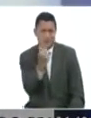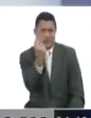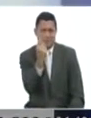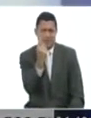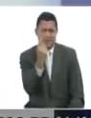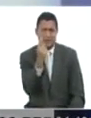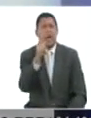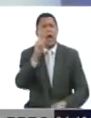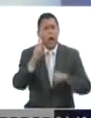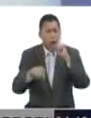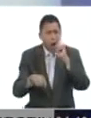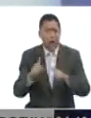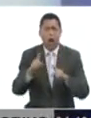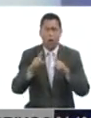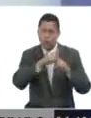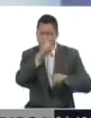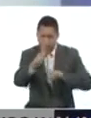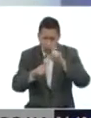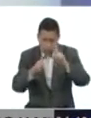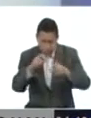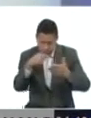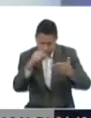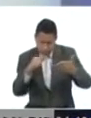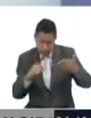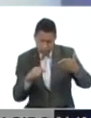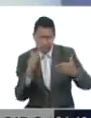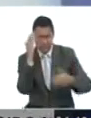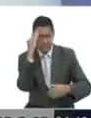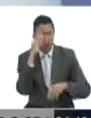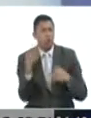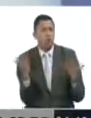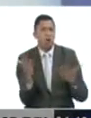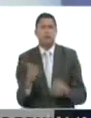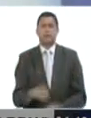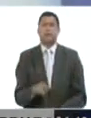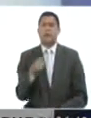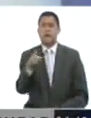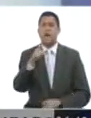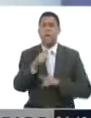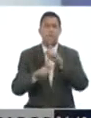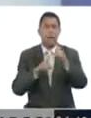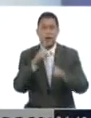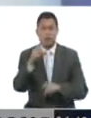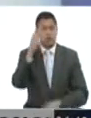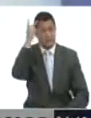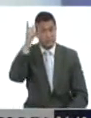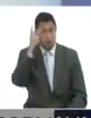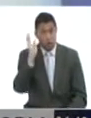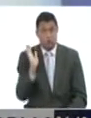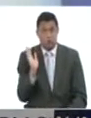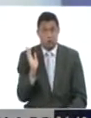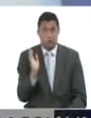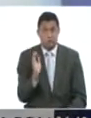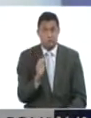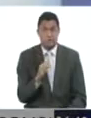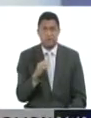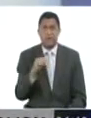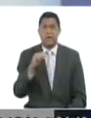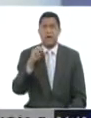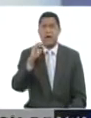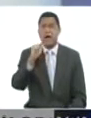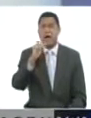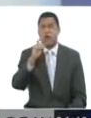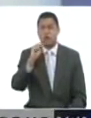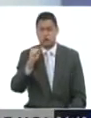se han diseñado una serie de test que permiten hacer los diagnósticos. ¿Cómo son estos test? Estos test son test psicológicos, el MCHAC, el ADOS,